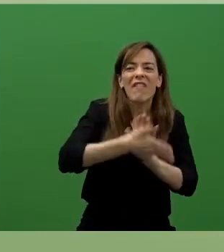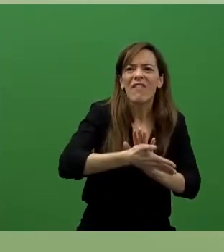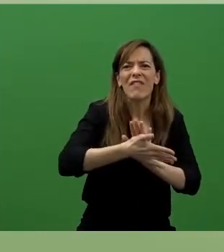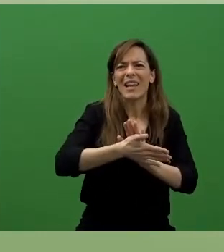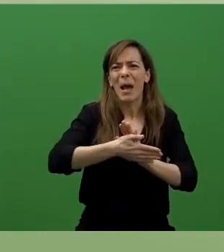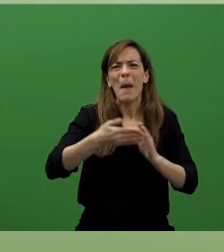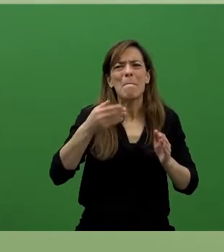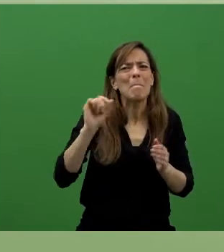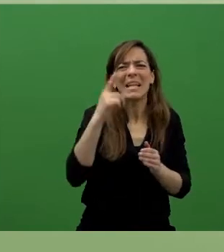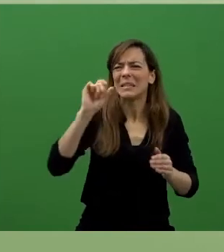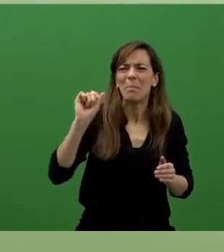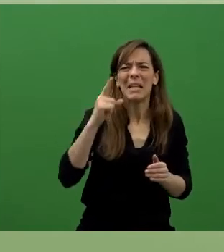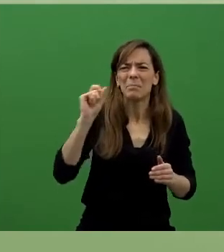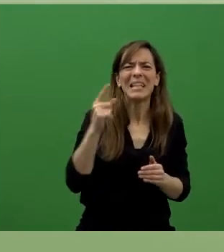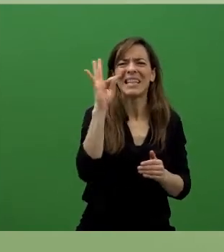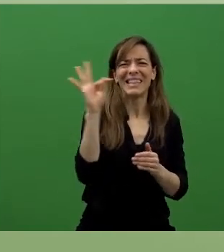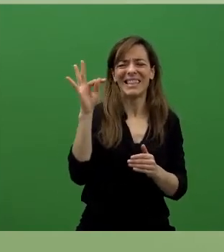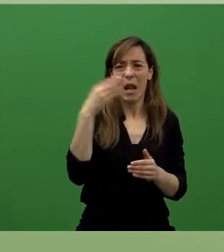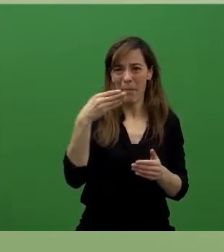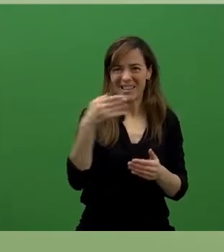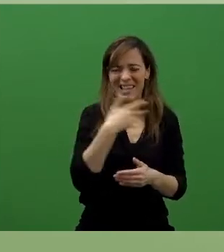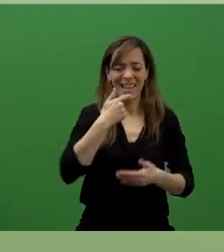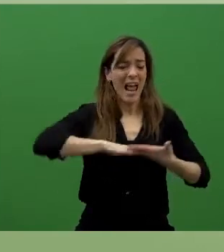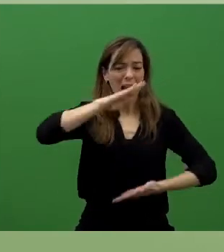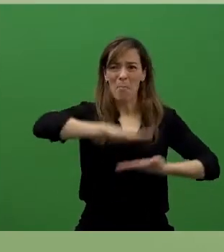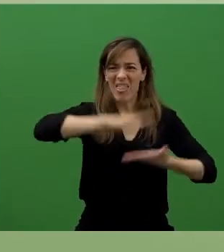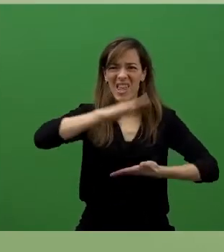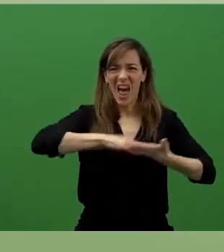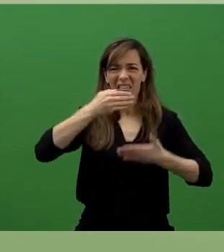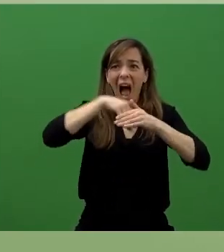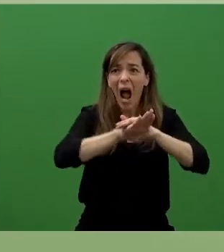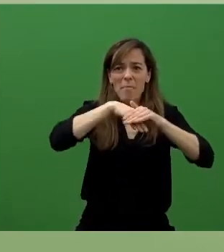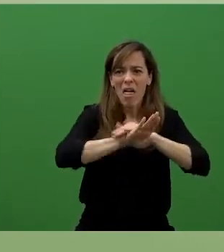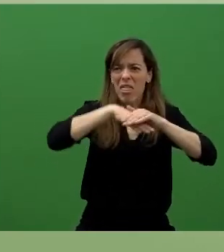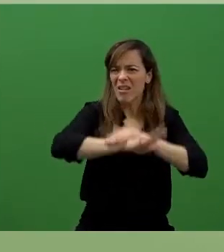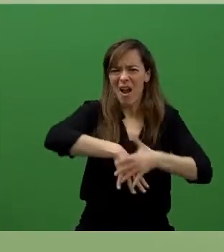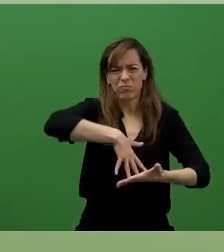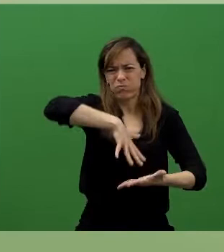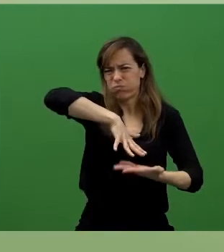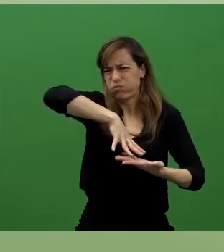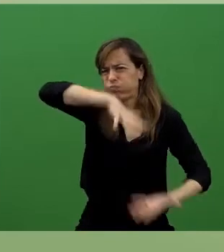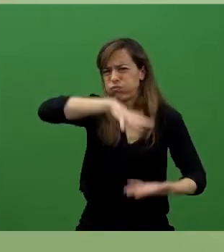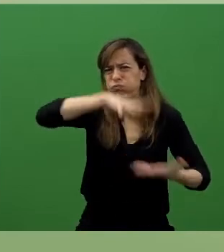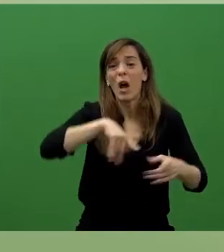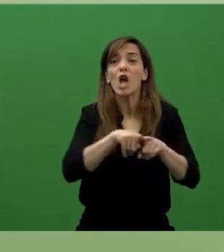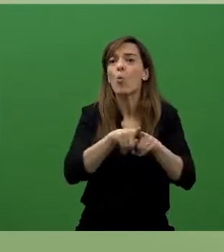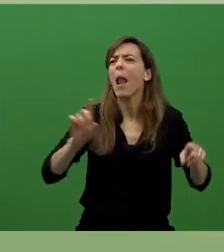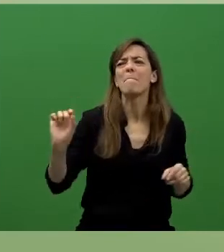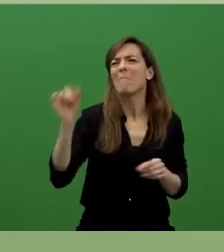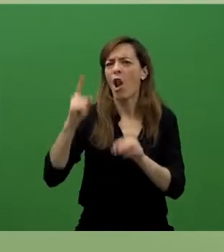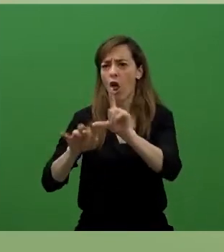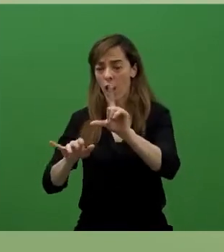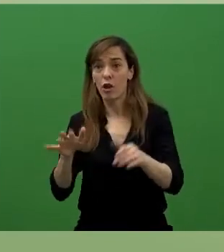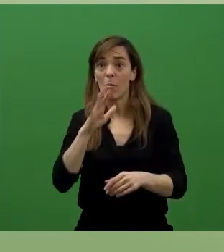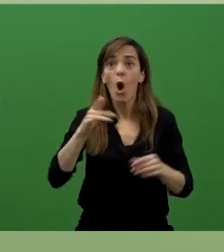de terabytes. Es decir, estamos hablando de que tenemos una capacidad de almacenaje pues que sería equivalente a miles de ordenadores. Porque los